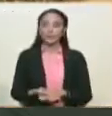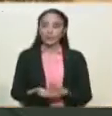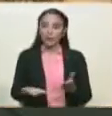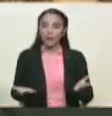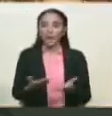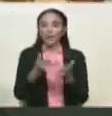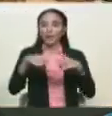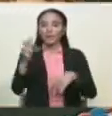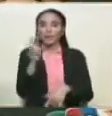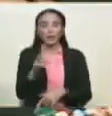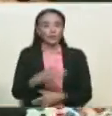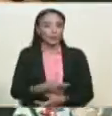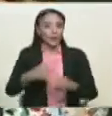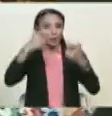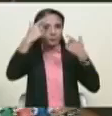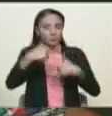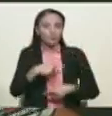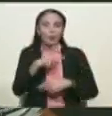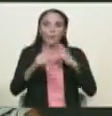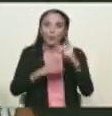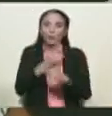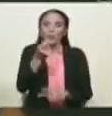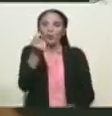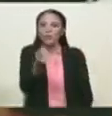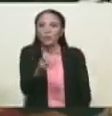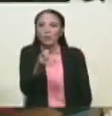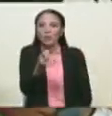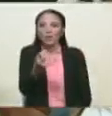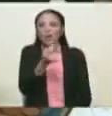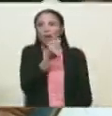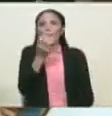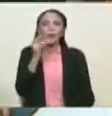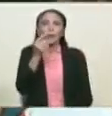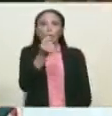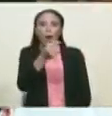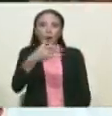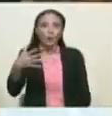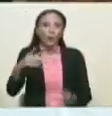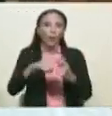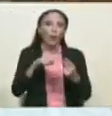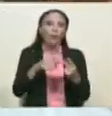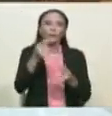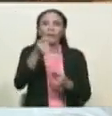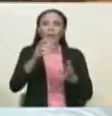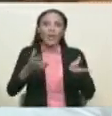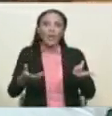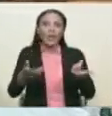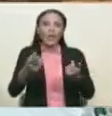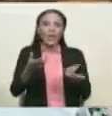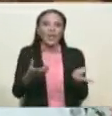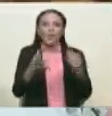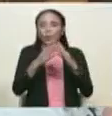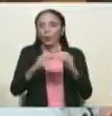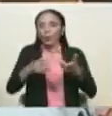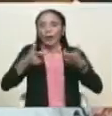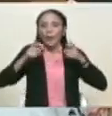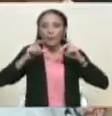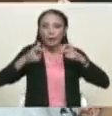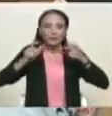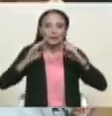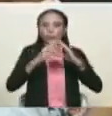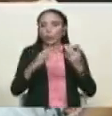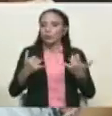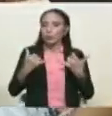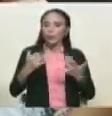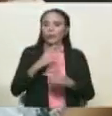y autosuficiente en la producción de semillas, clave para la estabilidad de la producción agrícola, clave para no